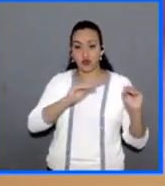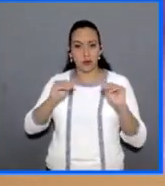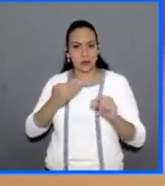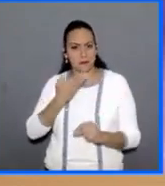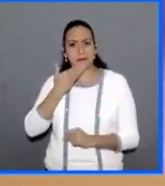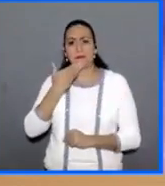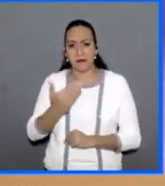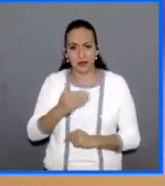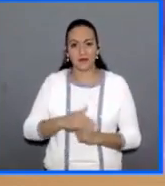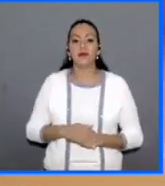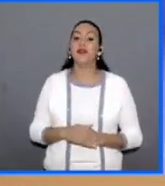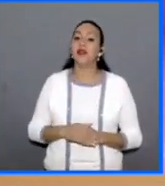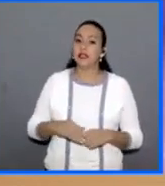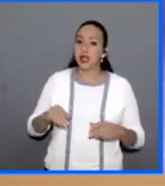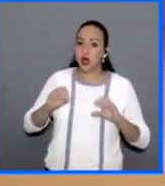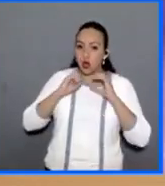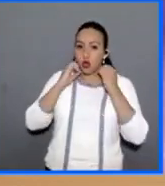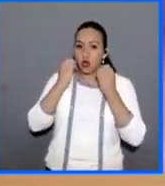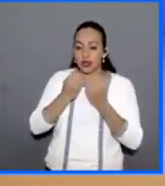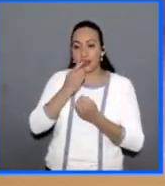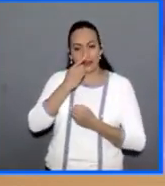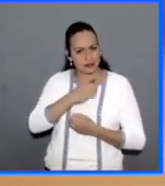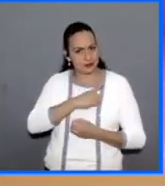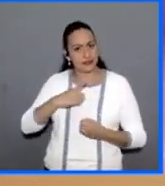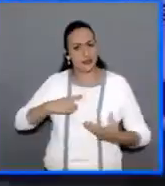demandaron organizaciones de la sociedad civil.